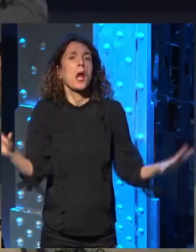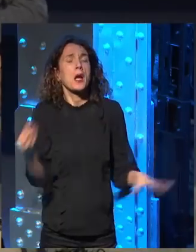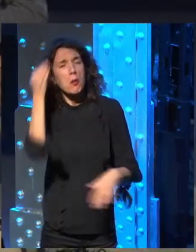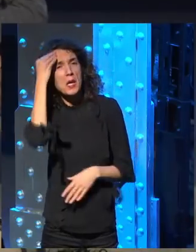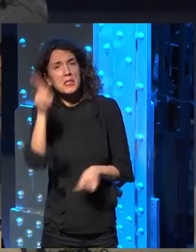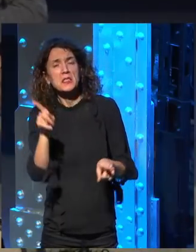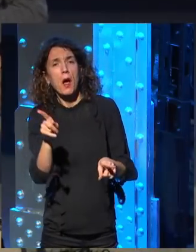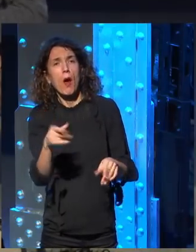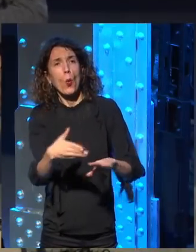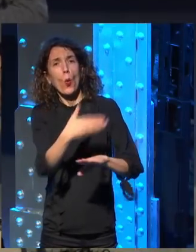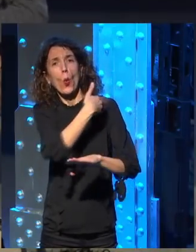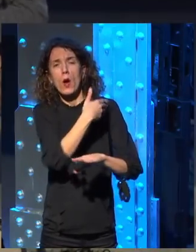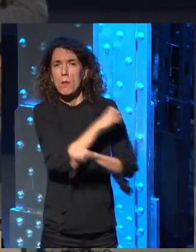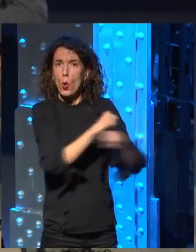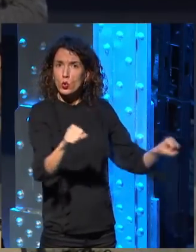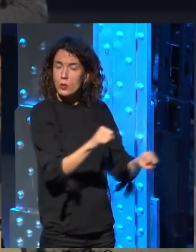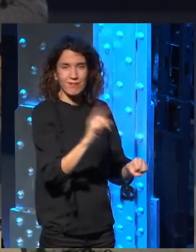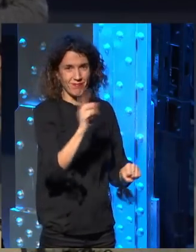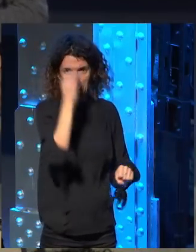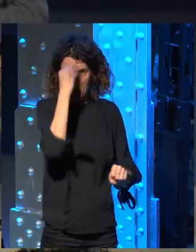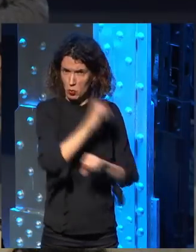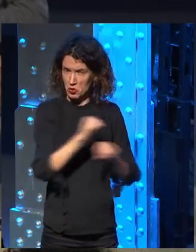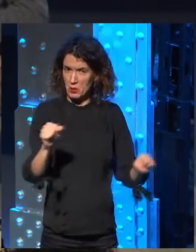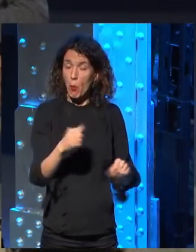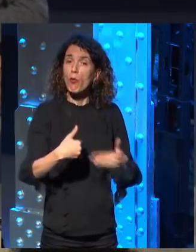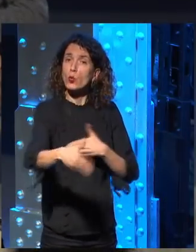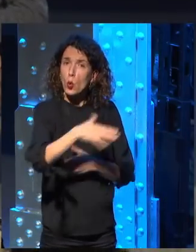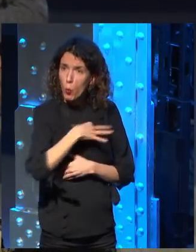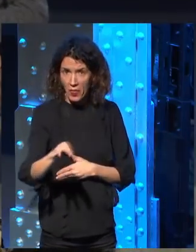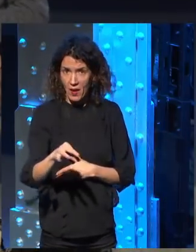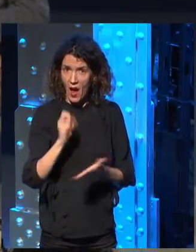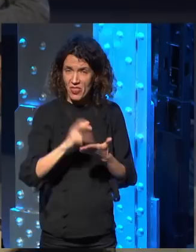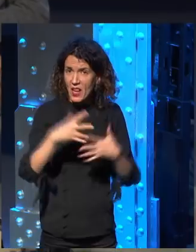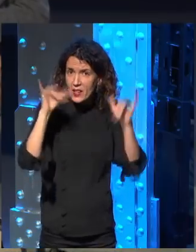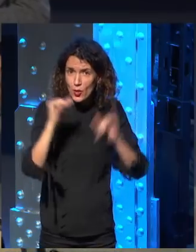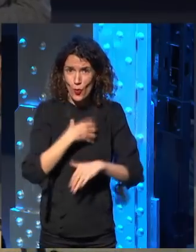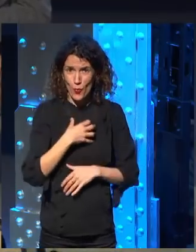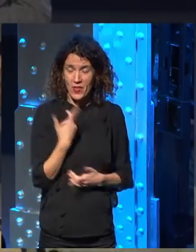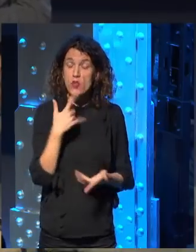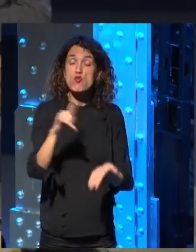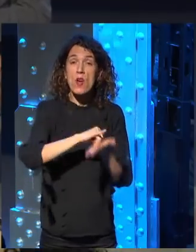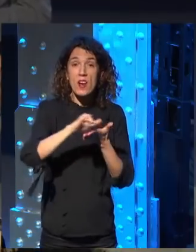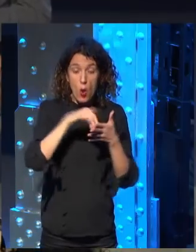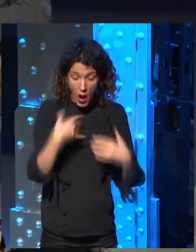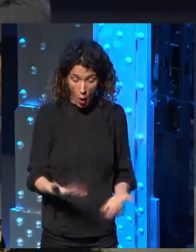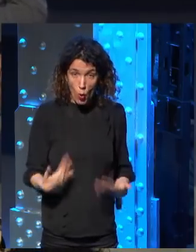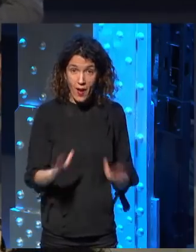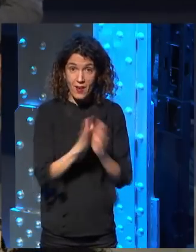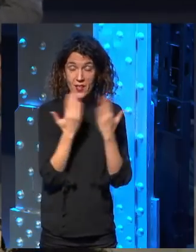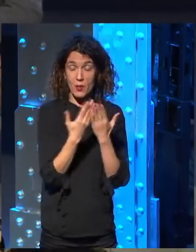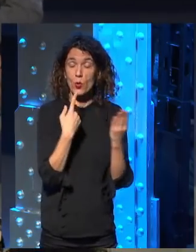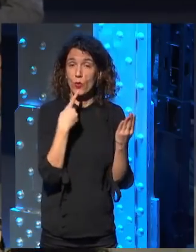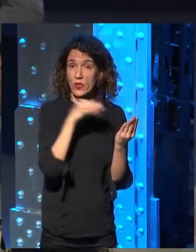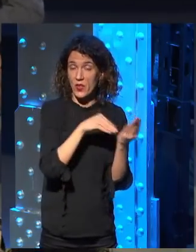te imaginas que ha podido no ser así y que puede dejar de ser así. Exacto. ¿No? Es decir, el Nueva York ahora, en el libro me